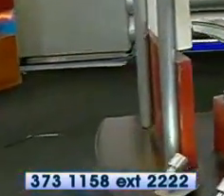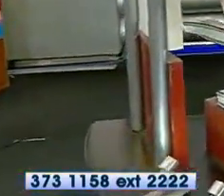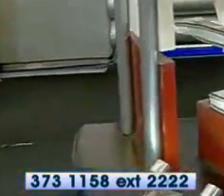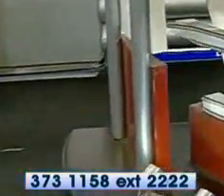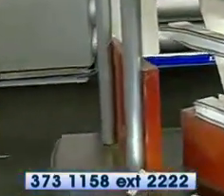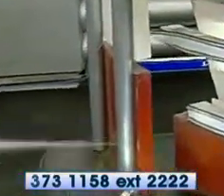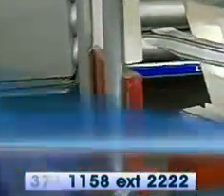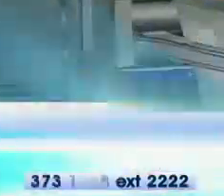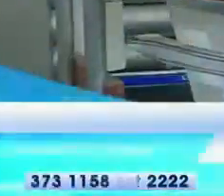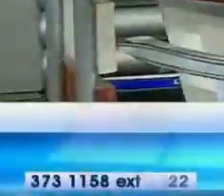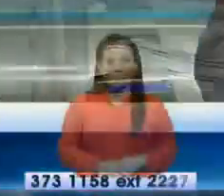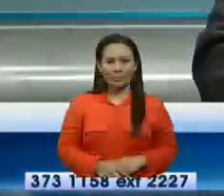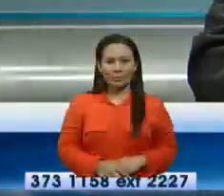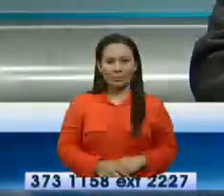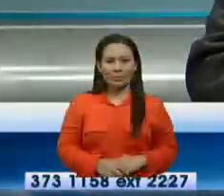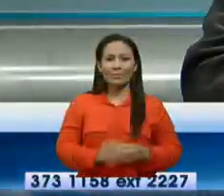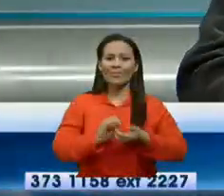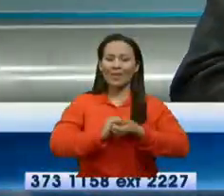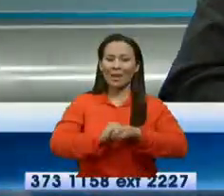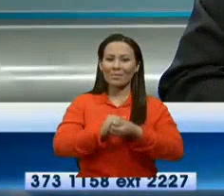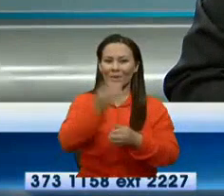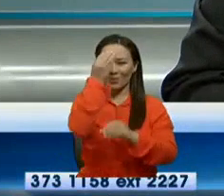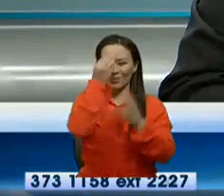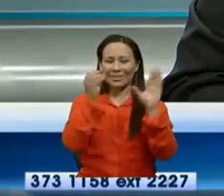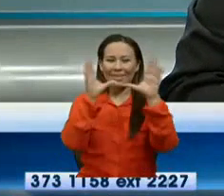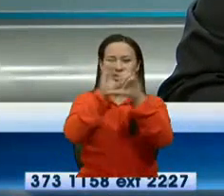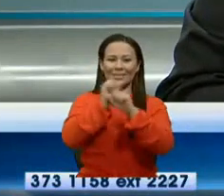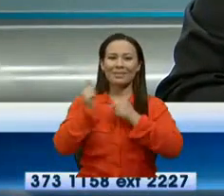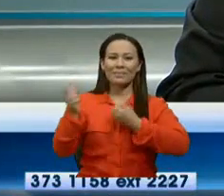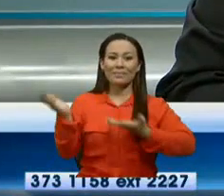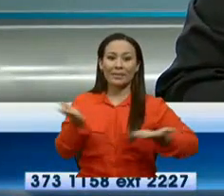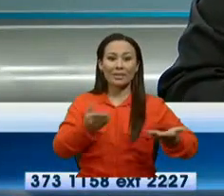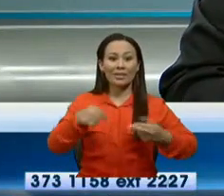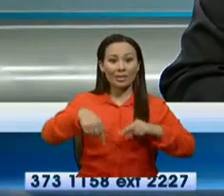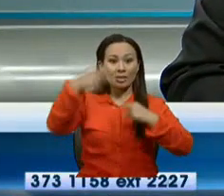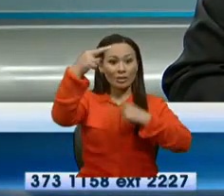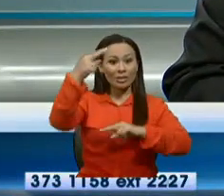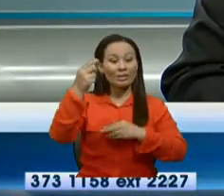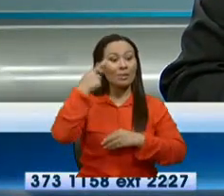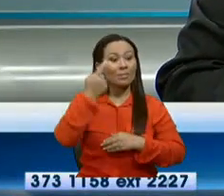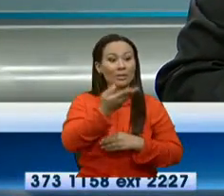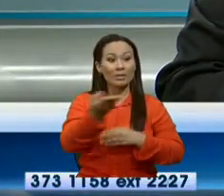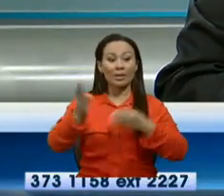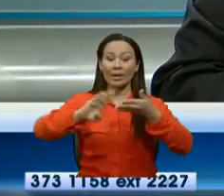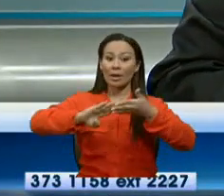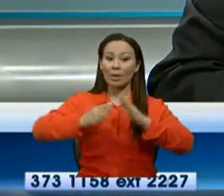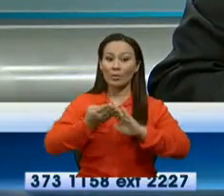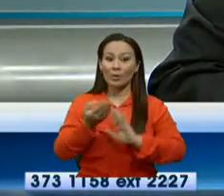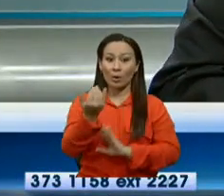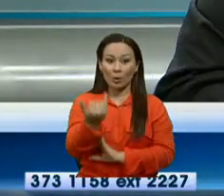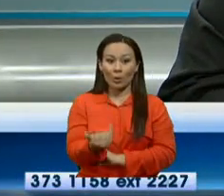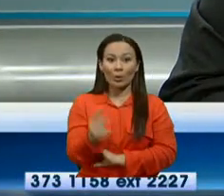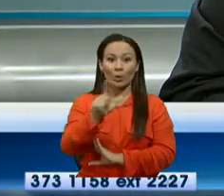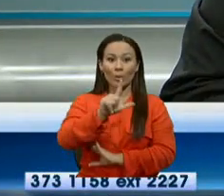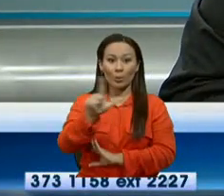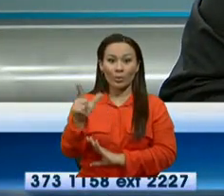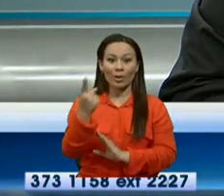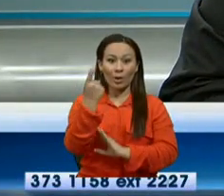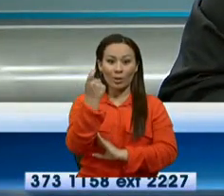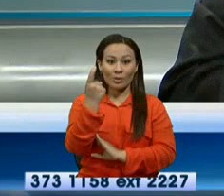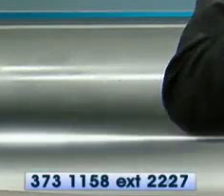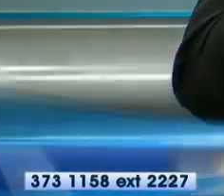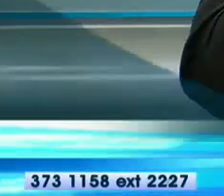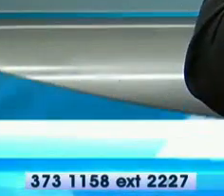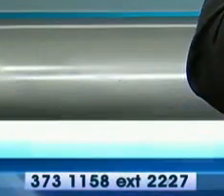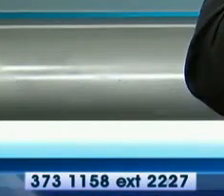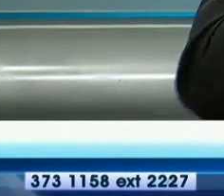mañana y en la noche nivel. Amigos televidentes, muy buenas noches, bienvenidos a la noticia en la comunidad a esta hora del día. Lunes 11 de abril, aquí está la información